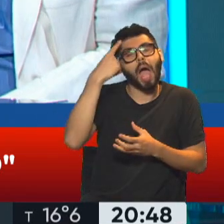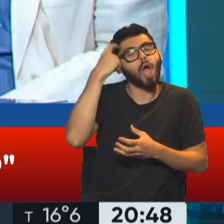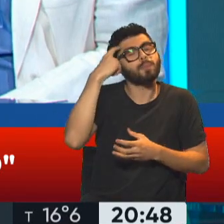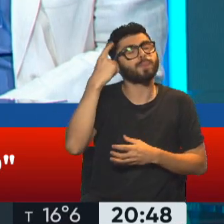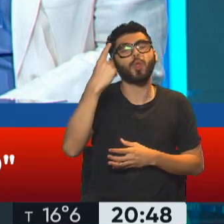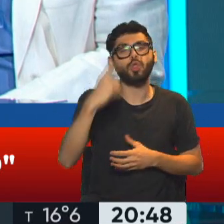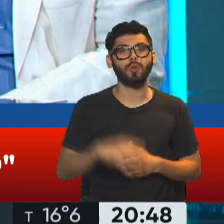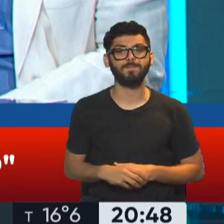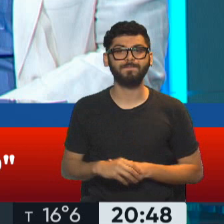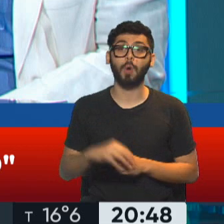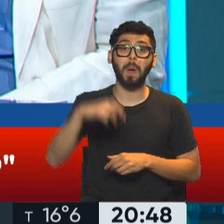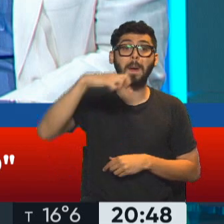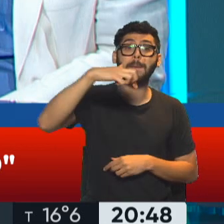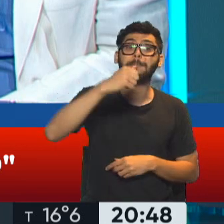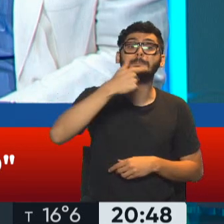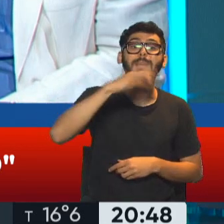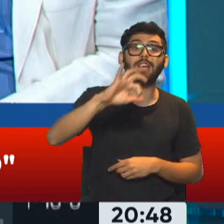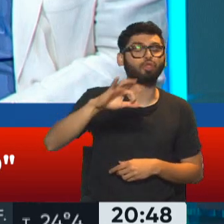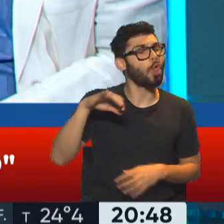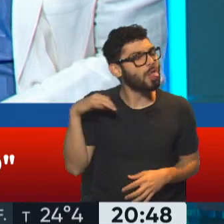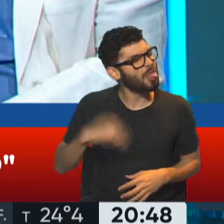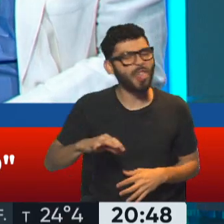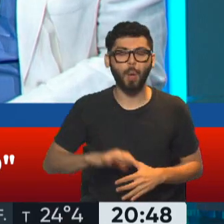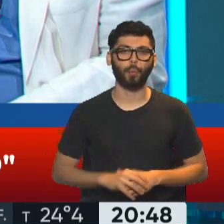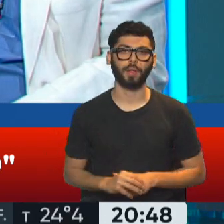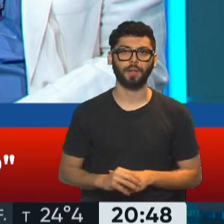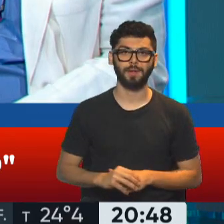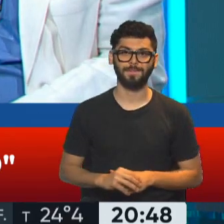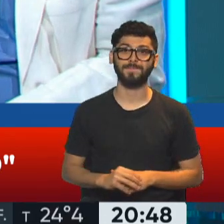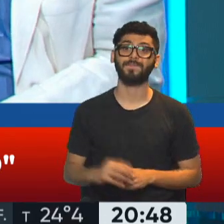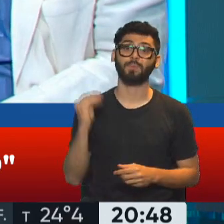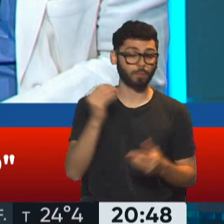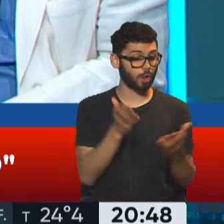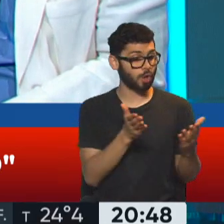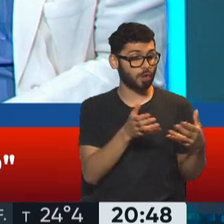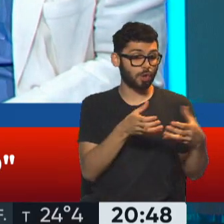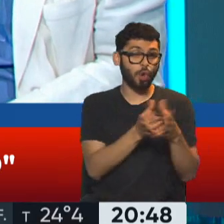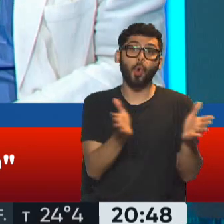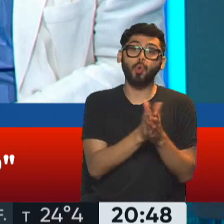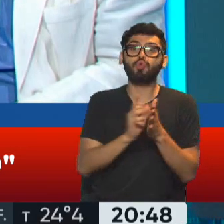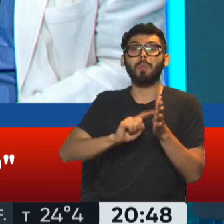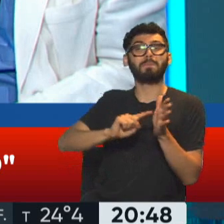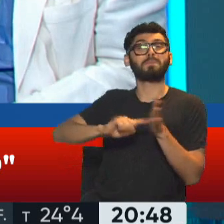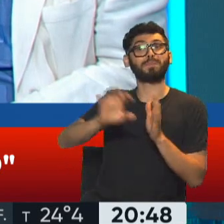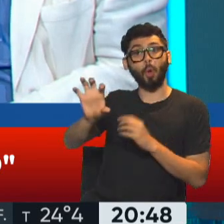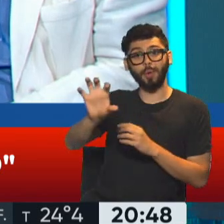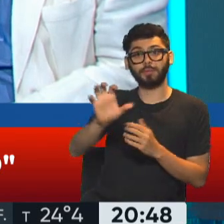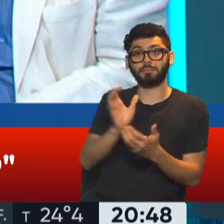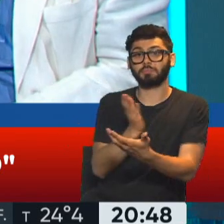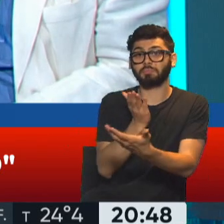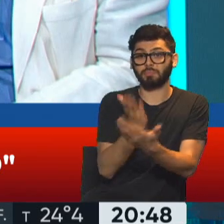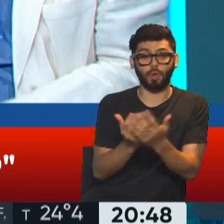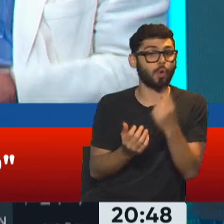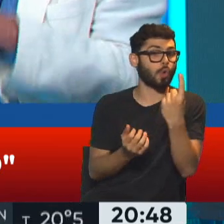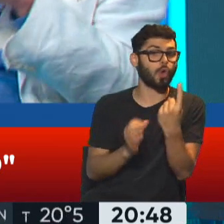Tiene que haber PASO. Sí. ¿Por qué? Porque Juntos en la provincia de Buenos Aires presentó